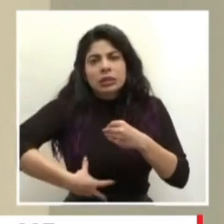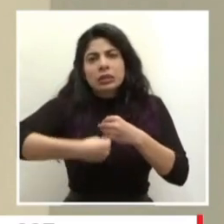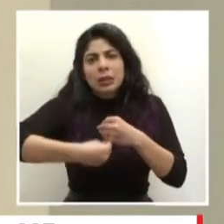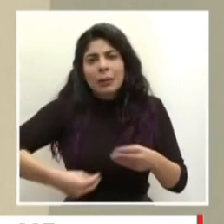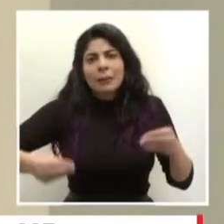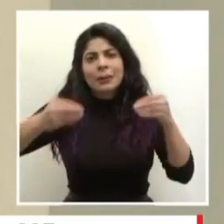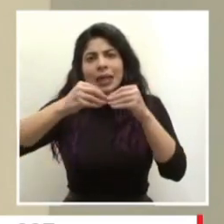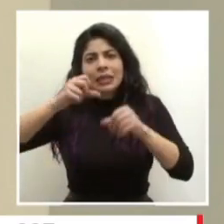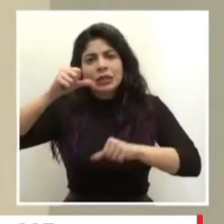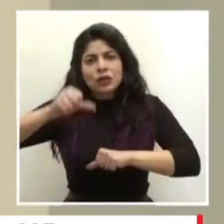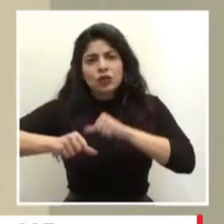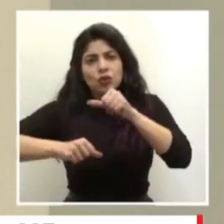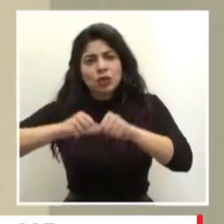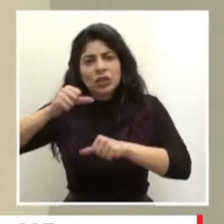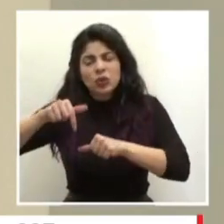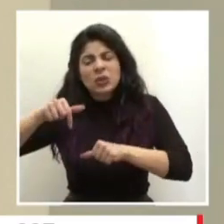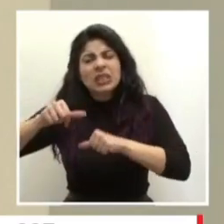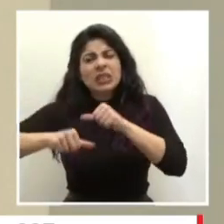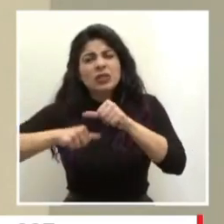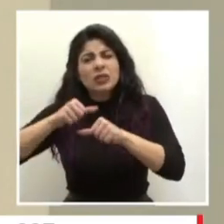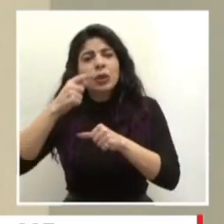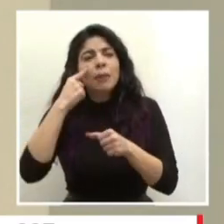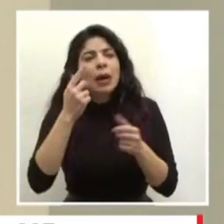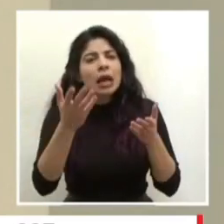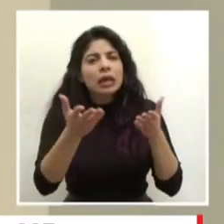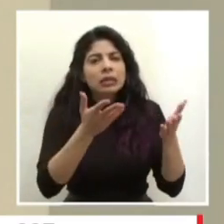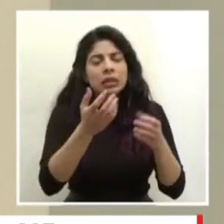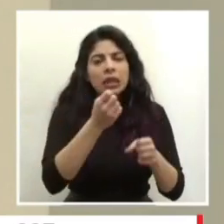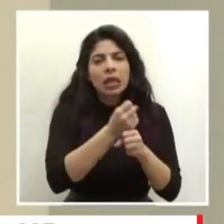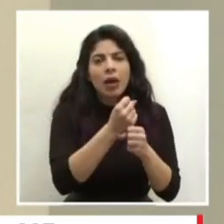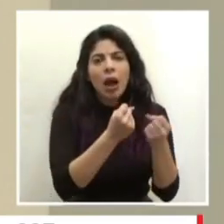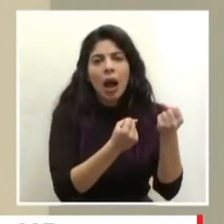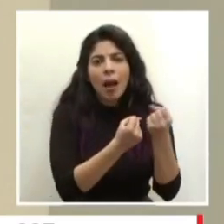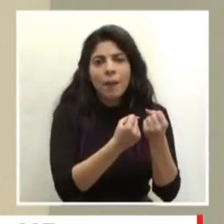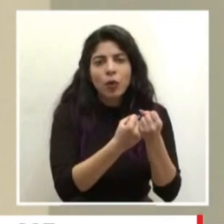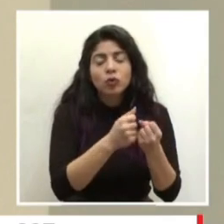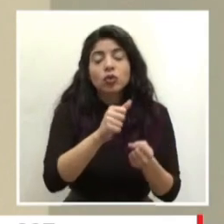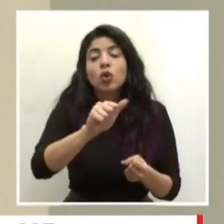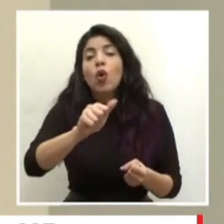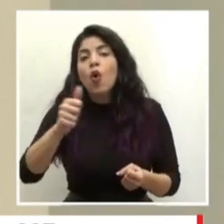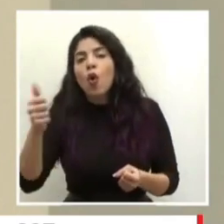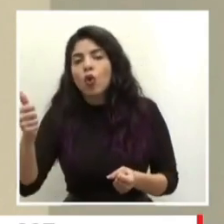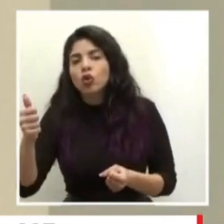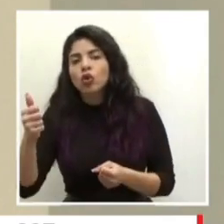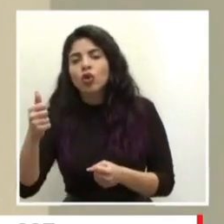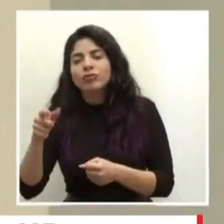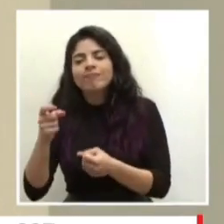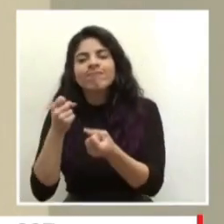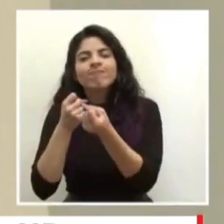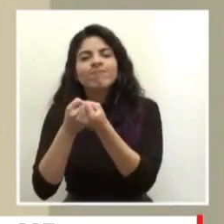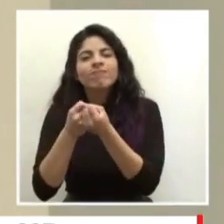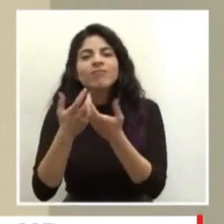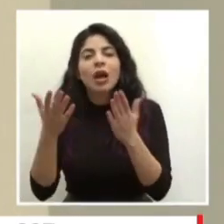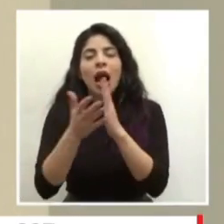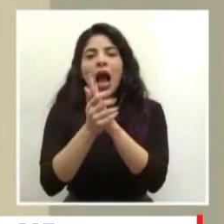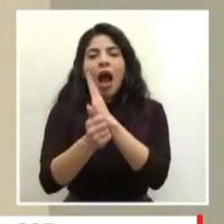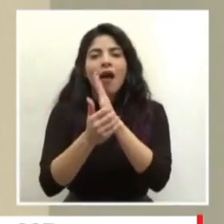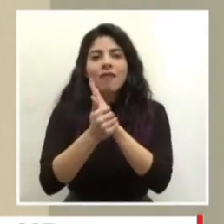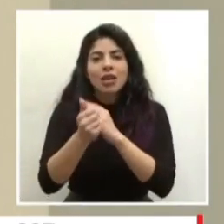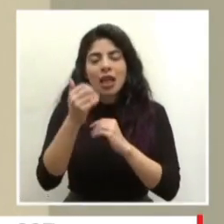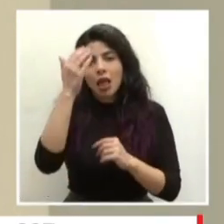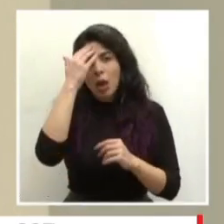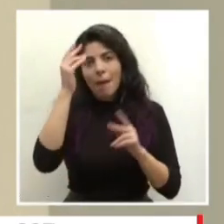también van dirigidos a facilitar la intermediación laboral y otros que tienen que ver con el fortalecimiento de las habilidades y